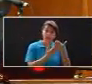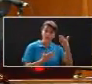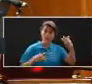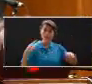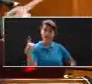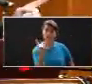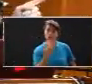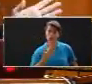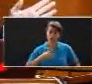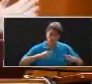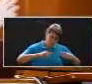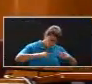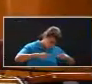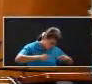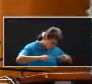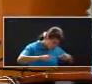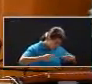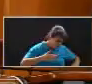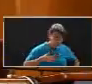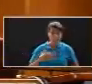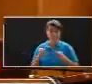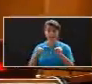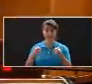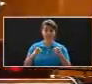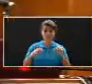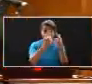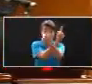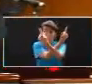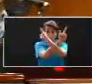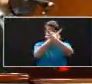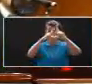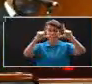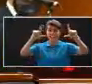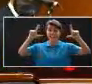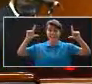pues ha llevado todo mi dolor.